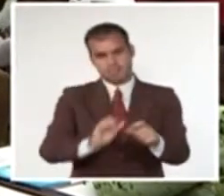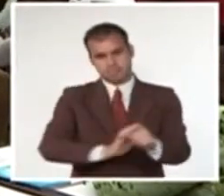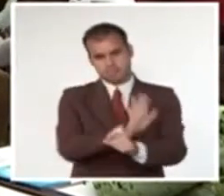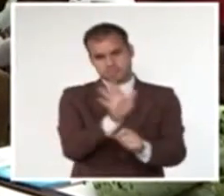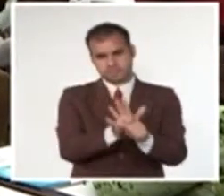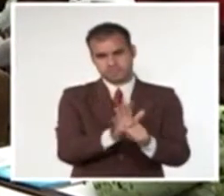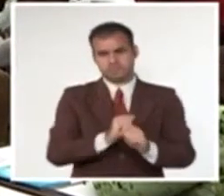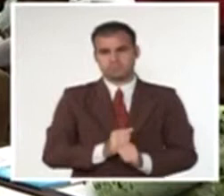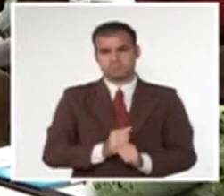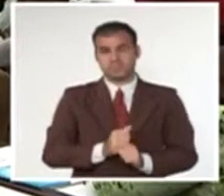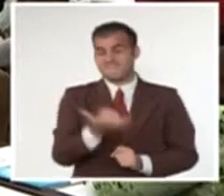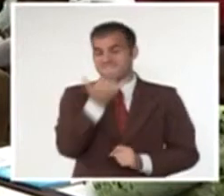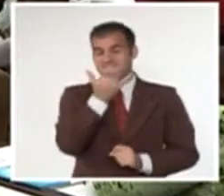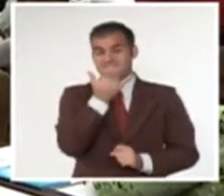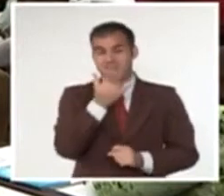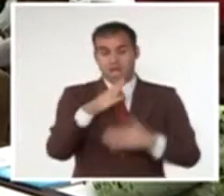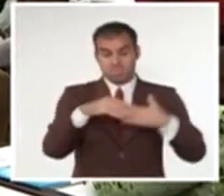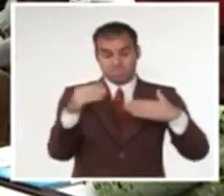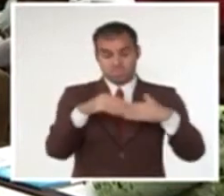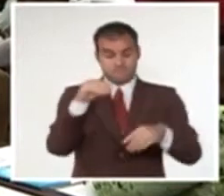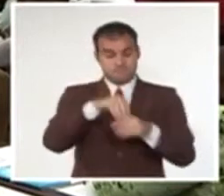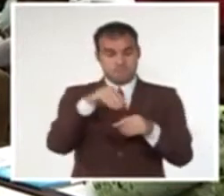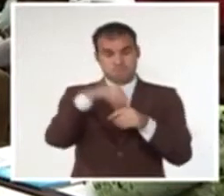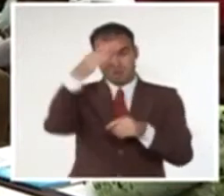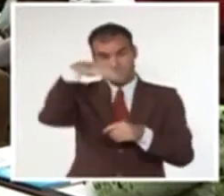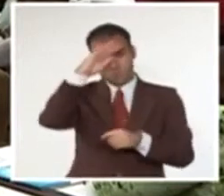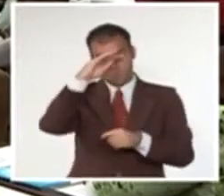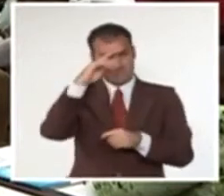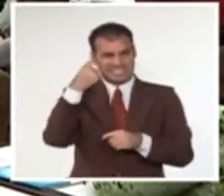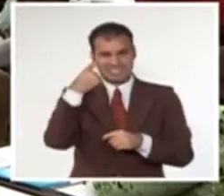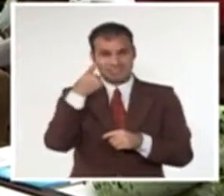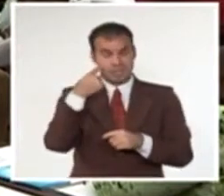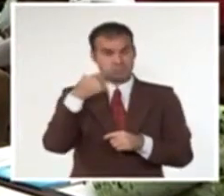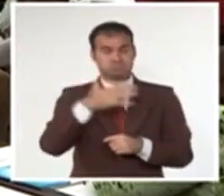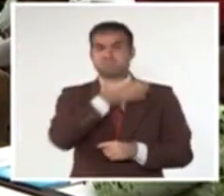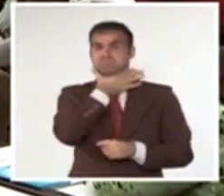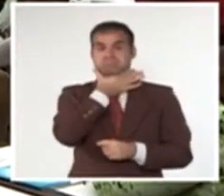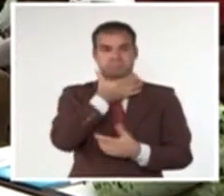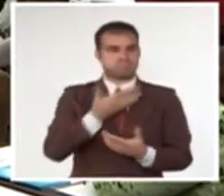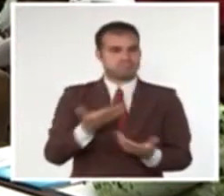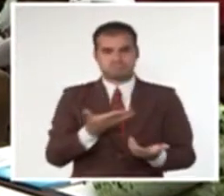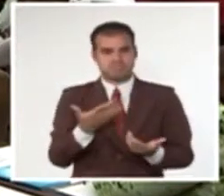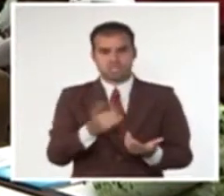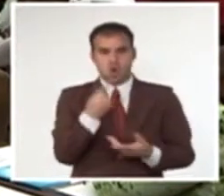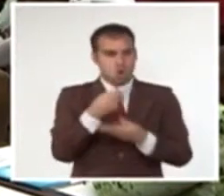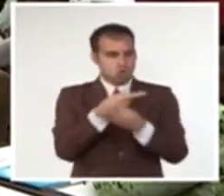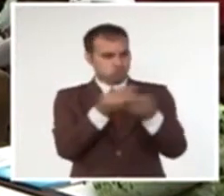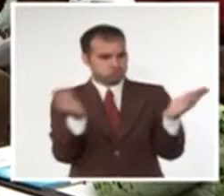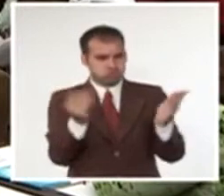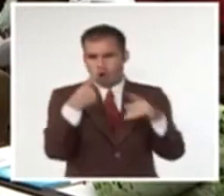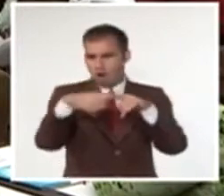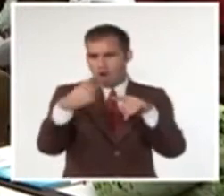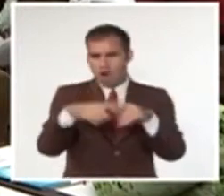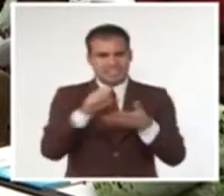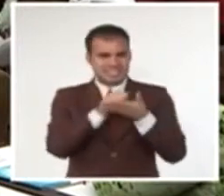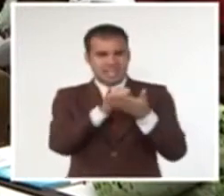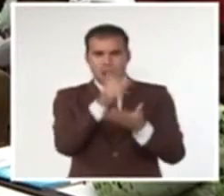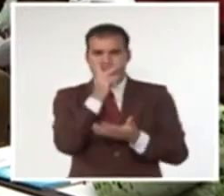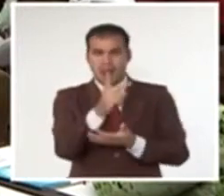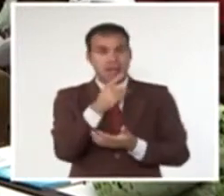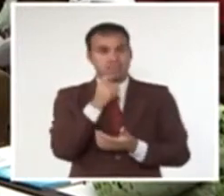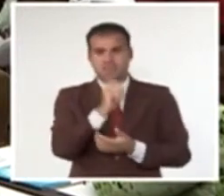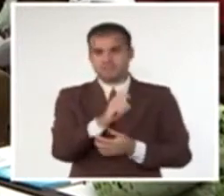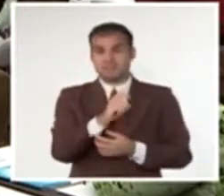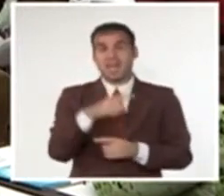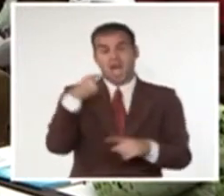en los ingresos en divisas del país, lo que ha incidido en un marcado déficit de ofertas, exacerbando la inflación